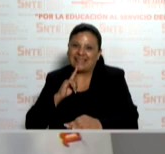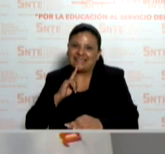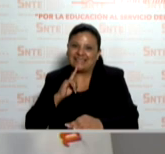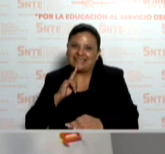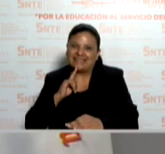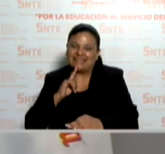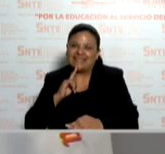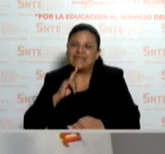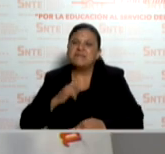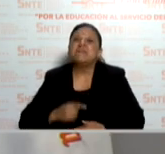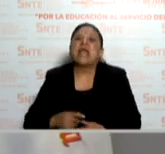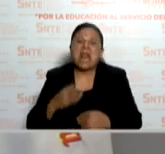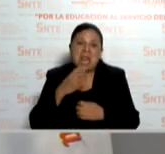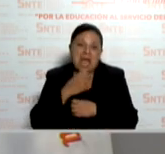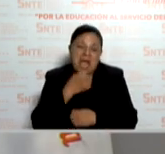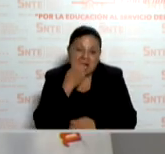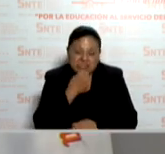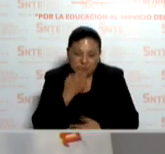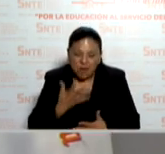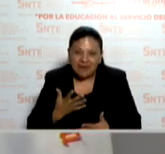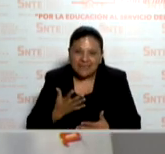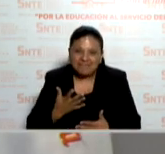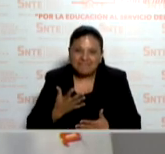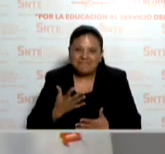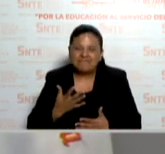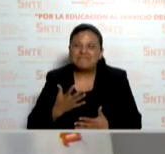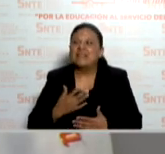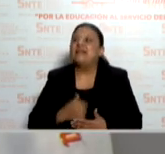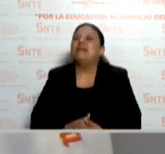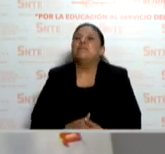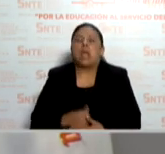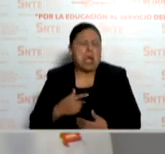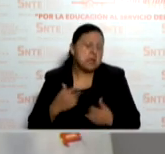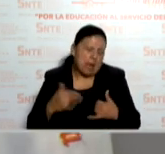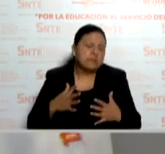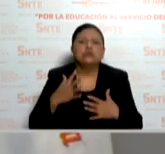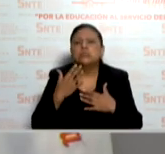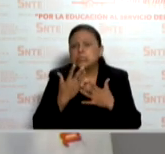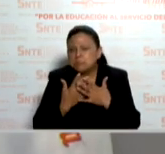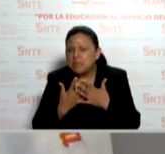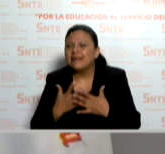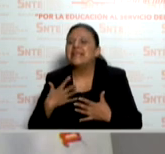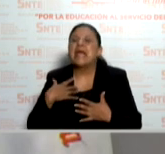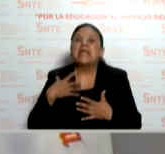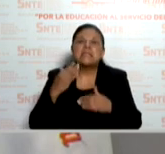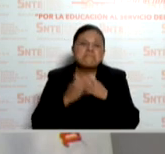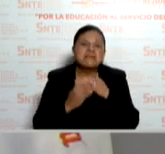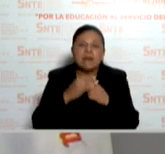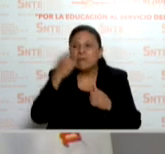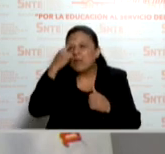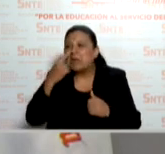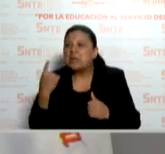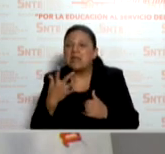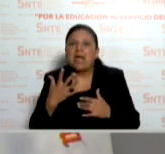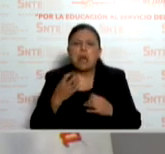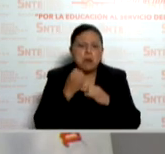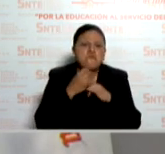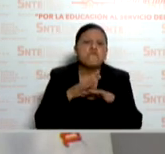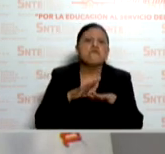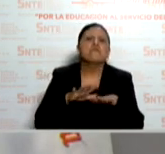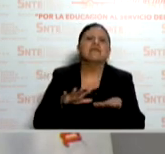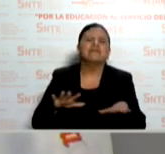favor que nos esperen hasta que concluyamos, a efecto de que haya alguna